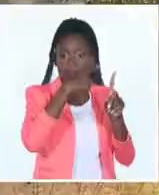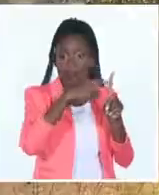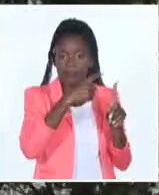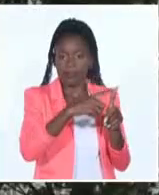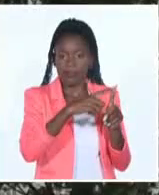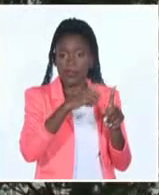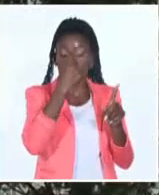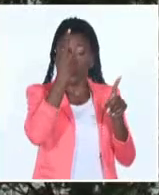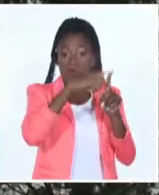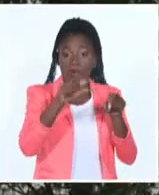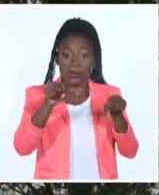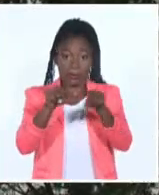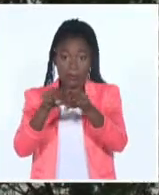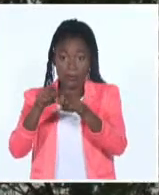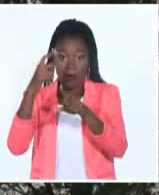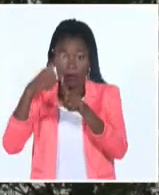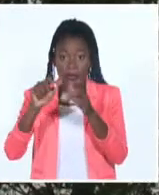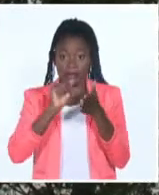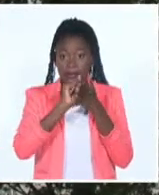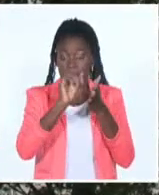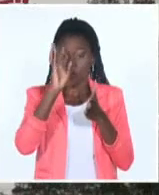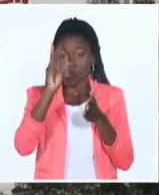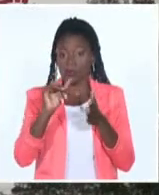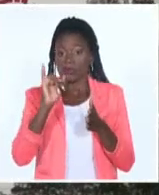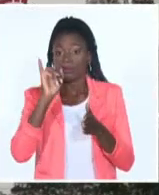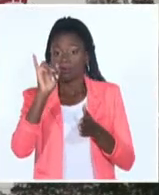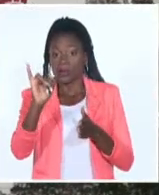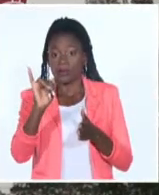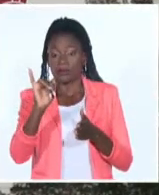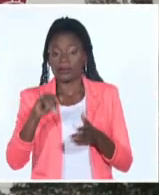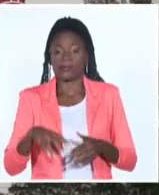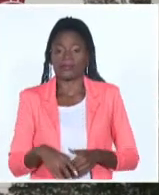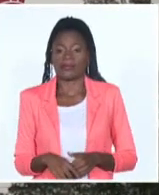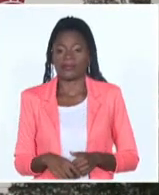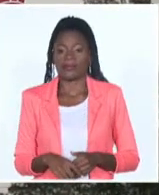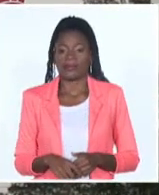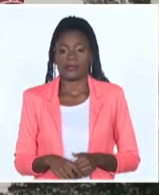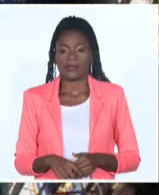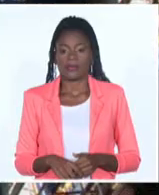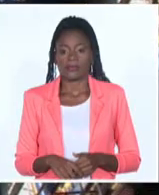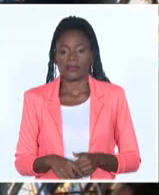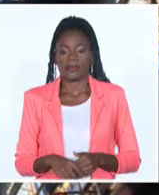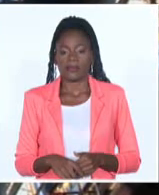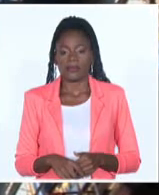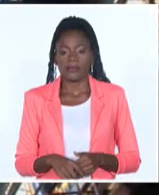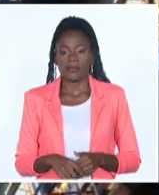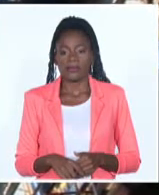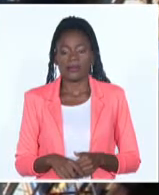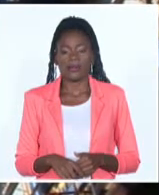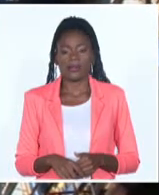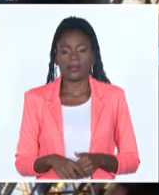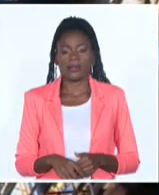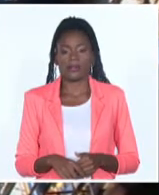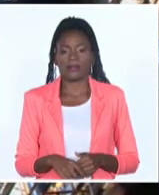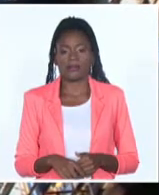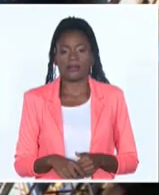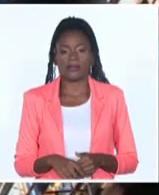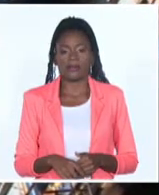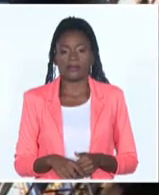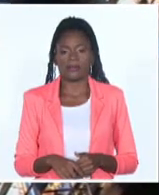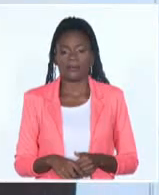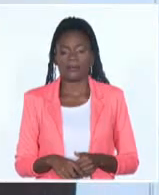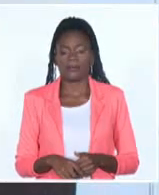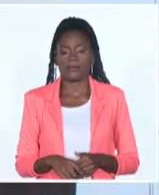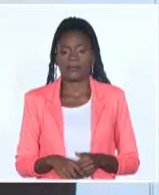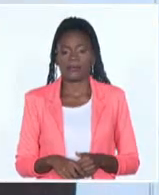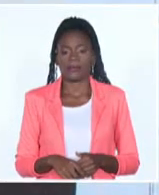de servicio la unidad número 6 de la termoeléctrica Renté. Estas dos unidades no estamos considerando que van a incorporarse en el día de hoy. Todavía le quedan unos días